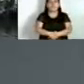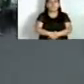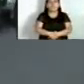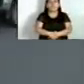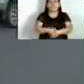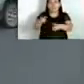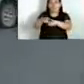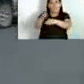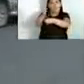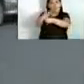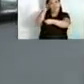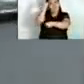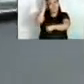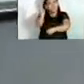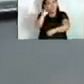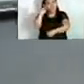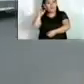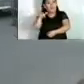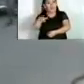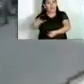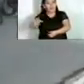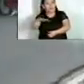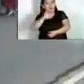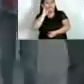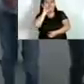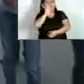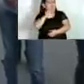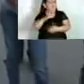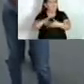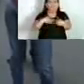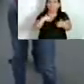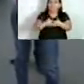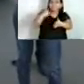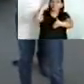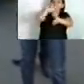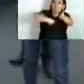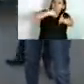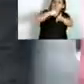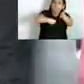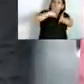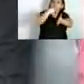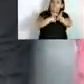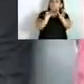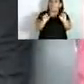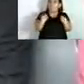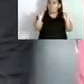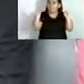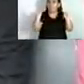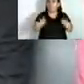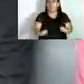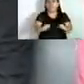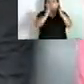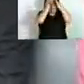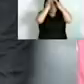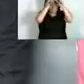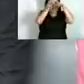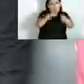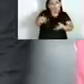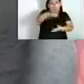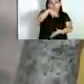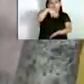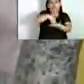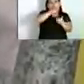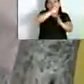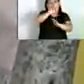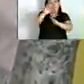representantes de Nuevas Ideas en Nueva Concepción aseguran que llegarán hasta las últimas consecuencias para que se respete la decisión del pueblo,